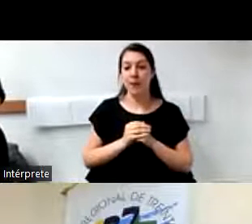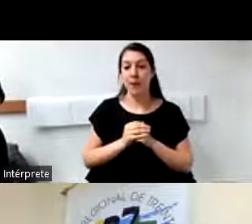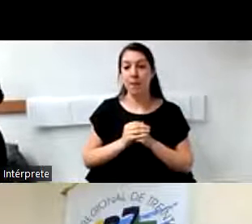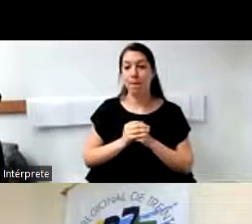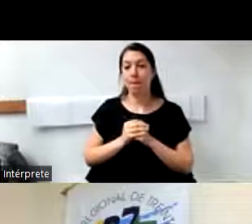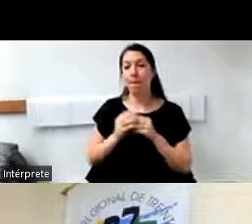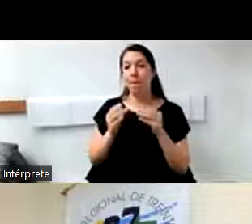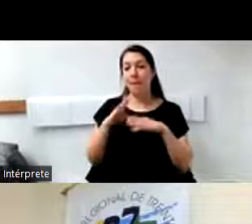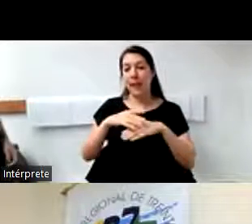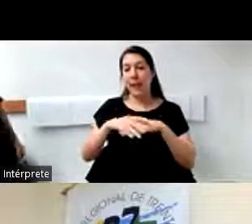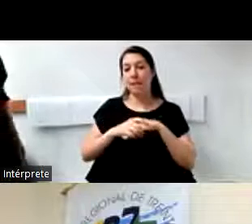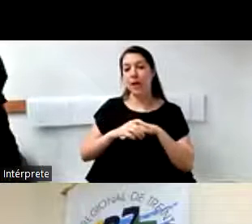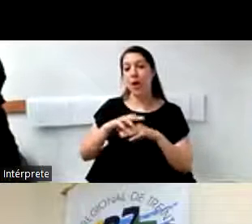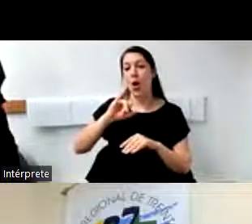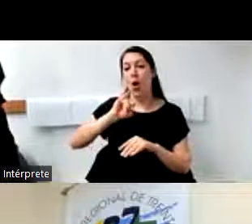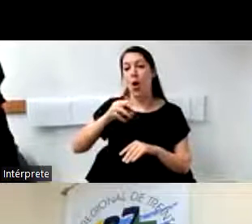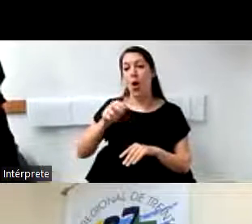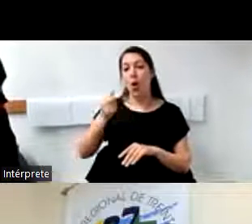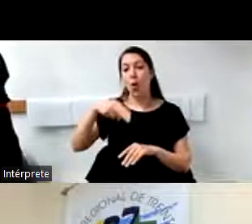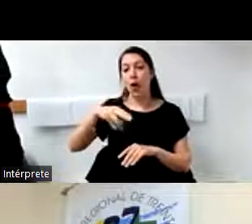al amigo Juan José Meré.